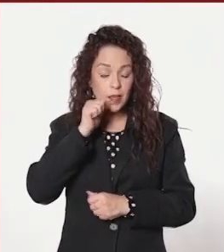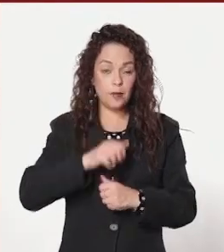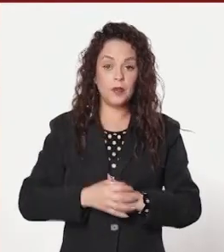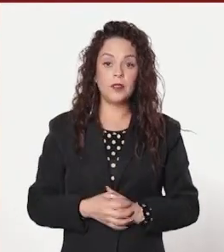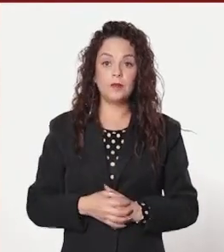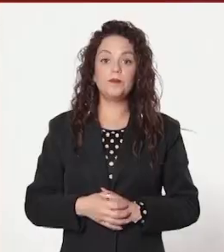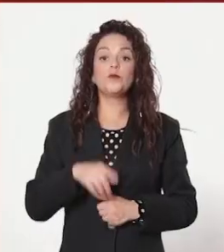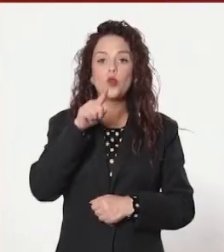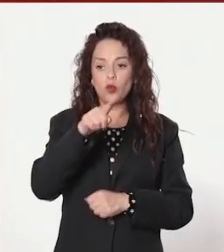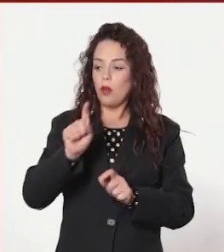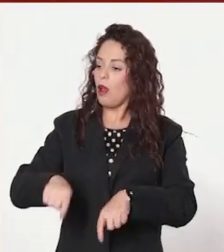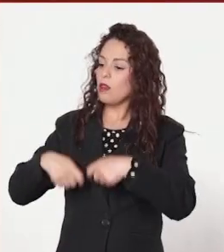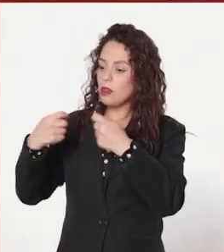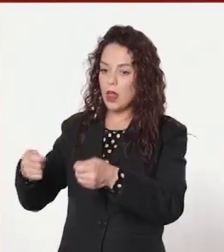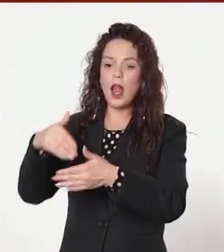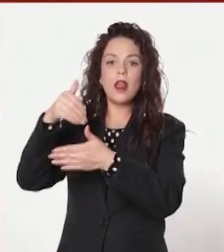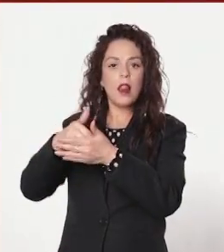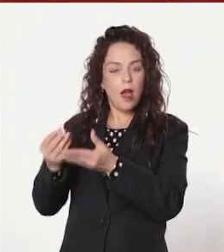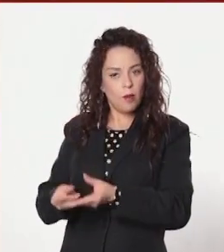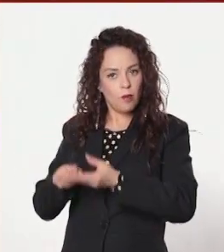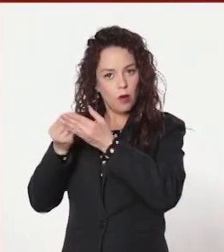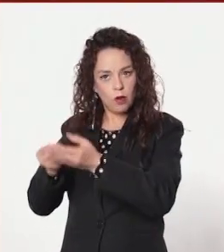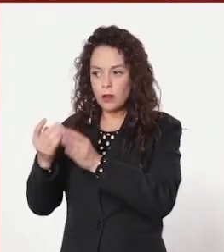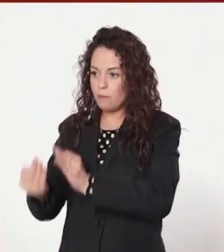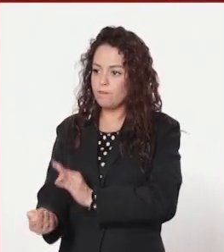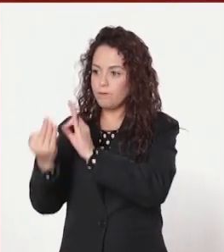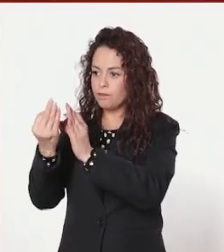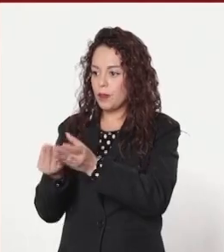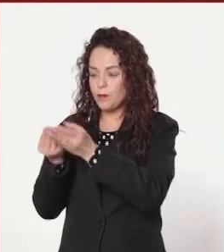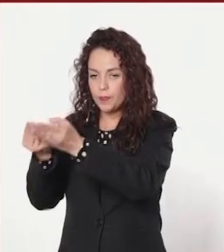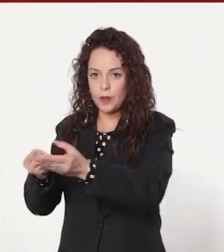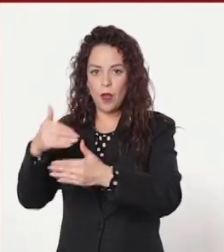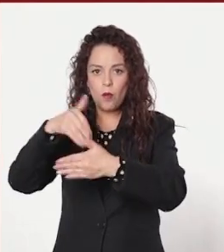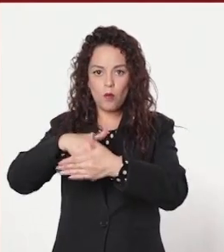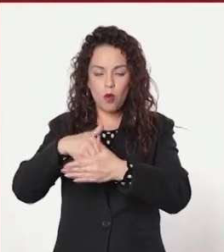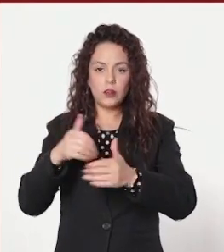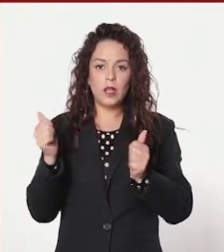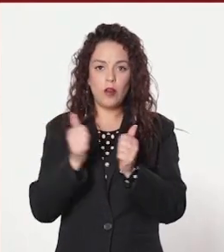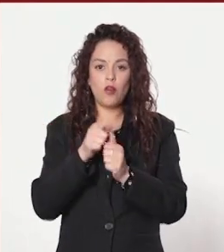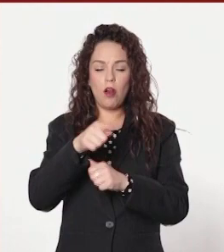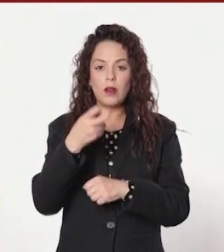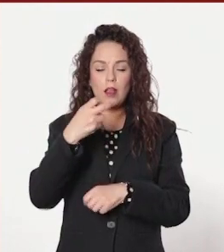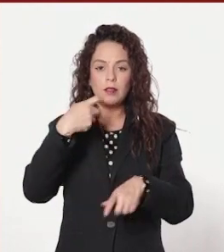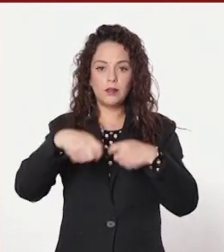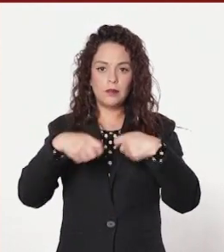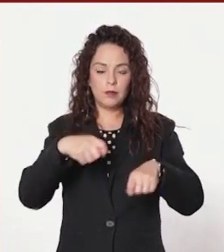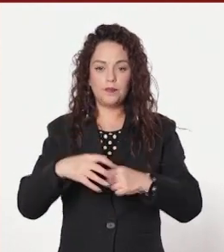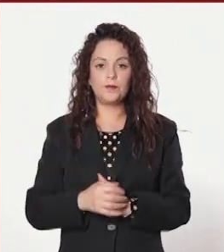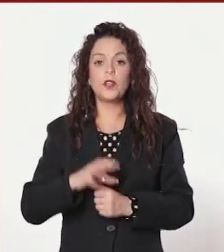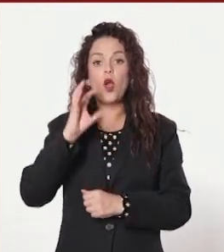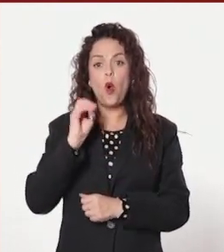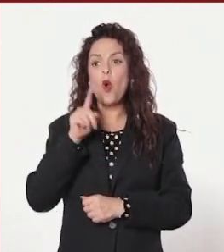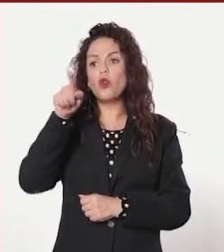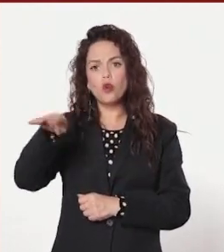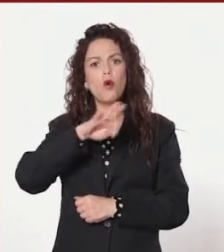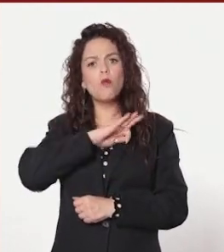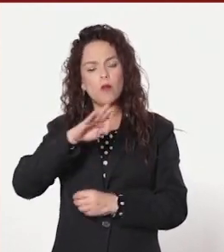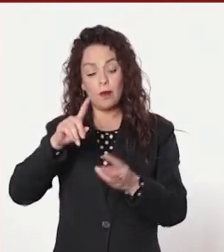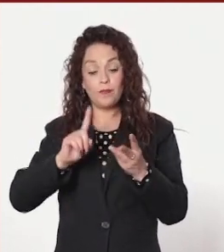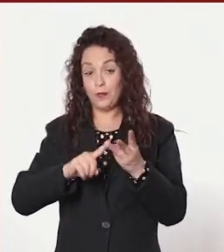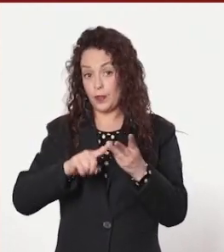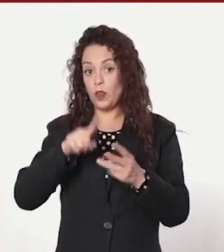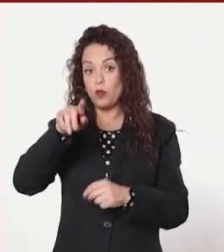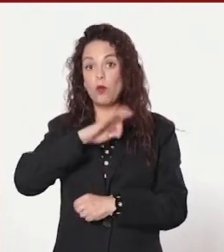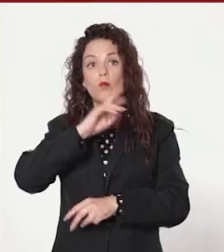dale a él directo la bolsa con los reciclables. Sí. Y 3, tú puedes directamente llevarlo a un centro de acopio y ganarte un